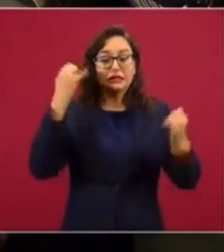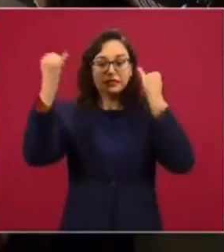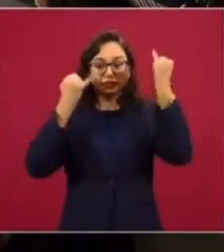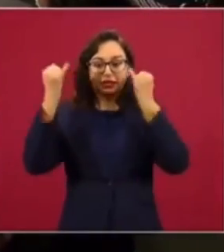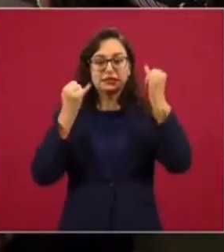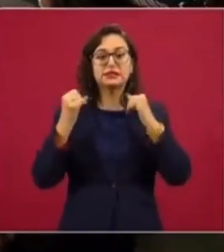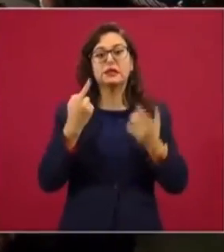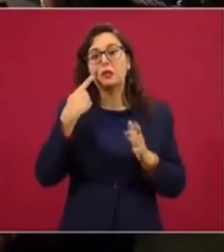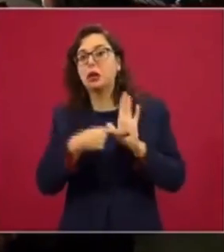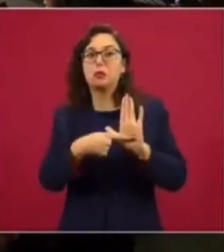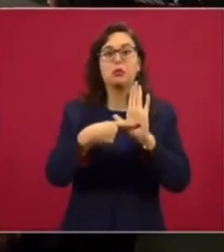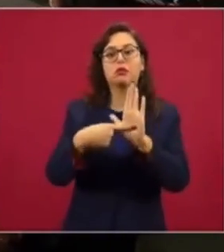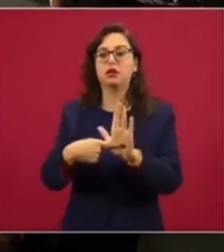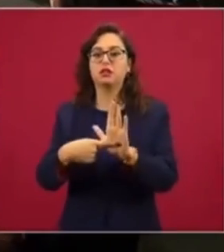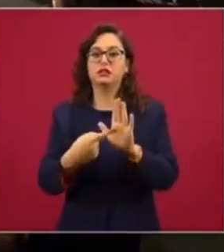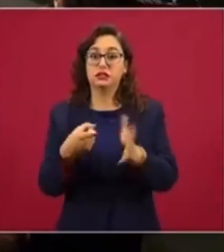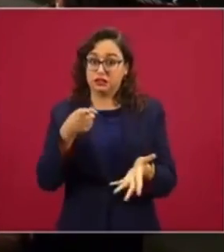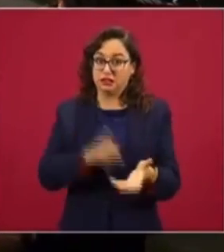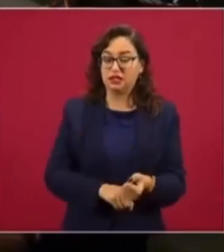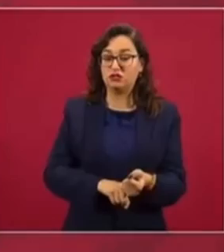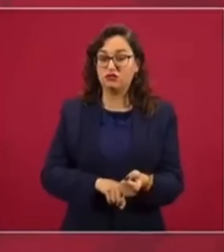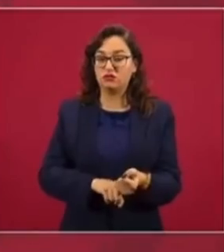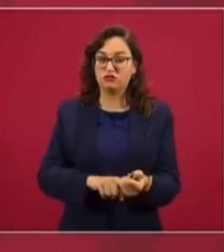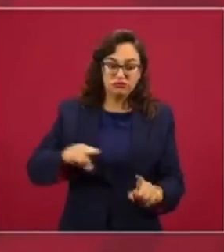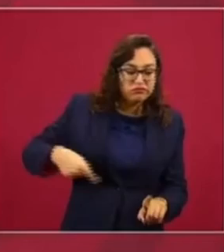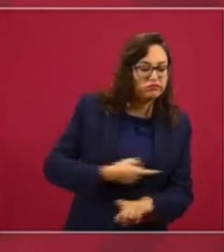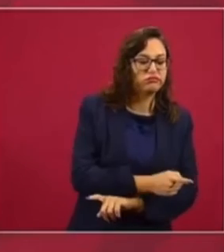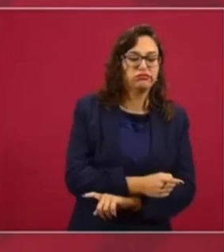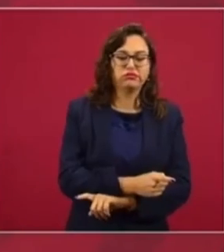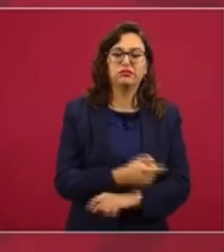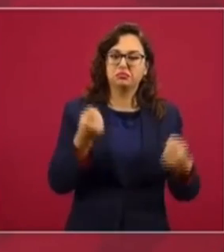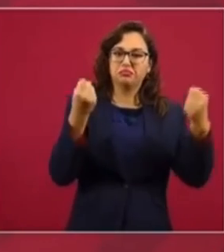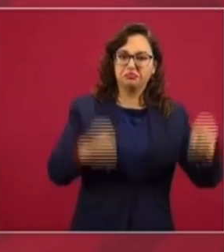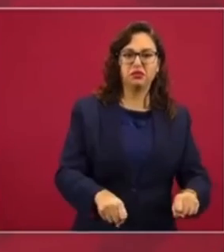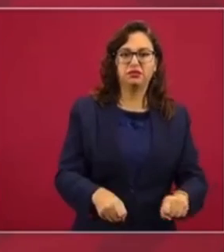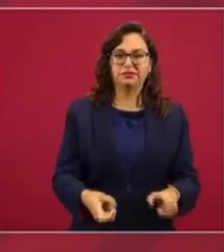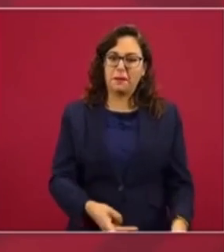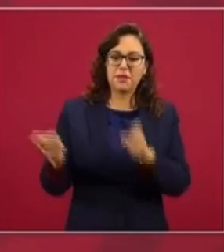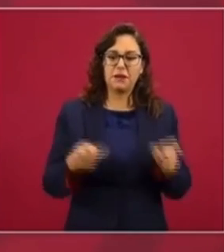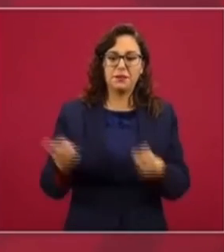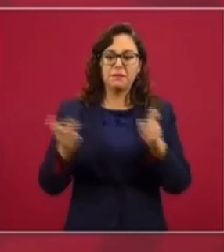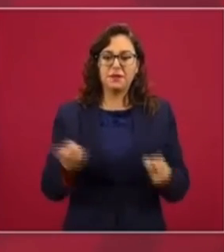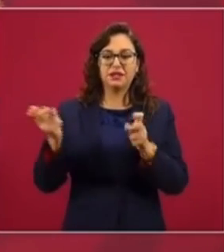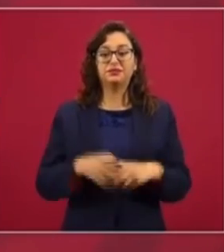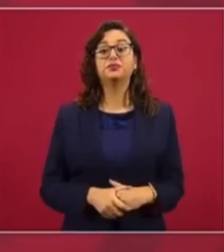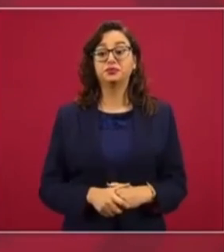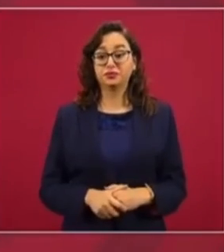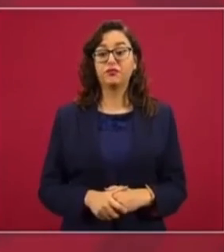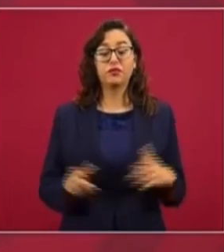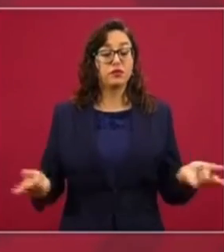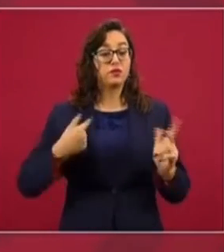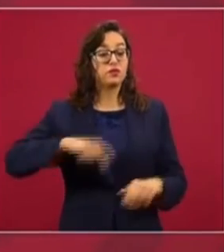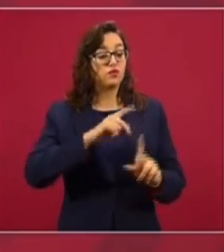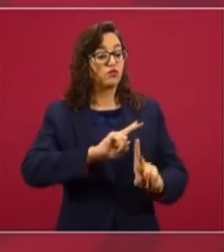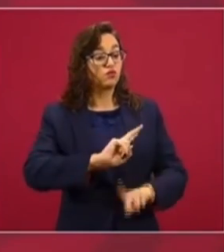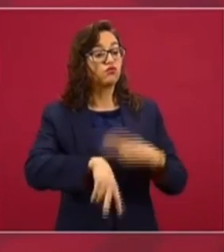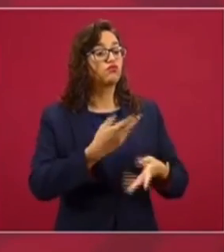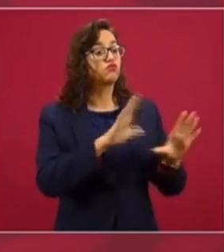encubrir, ¿sí?, la imposición y el saqueo, sobre todo. O sea, nosotros les civilizamos y por